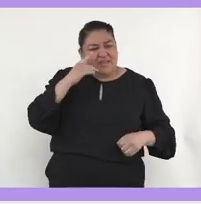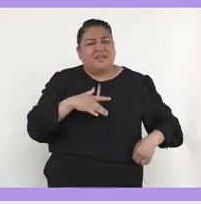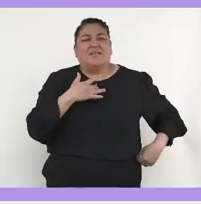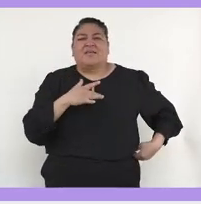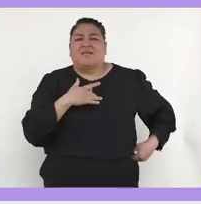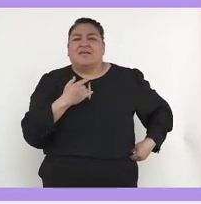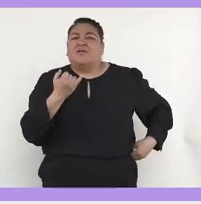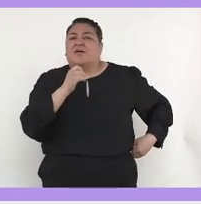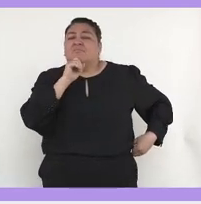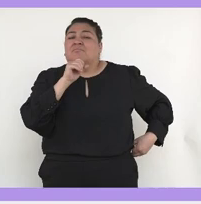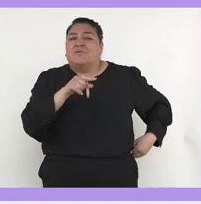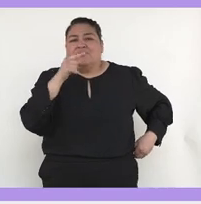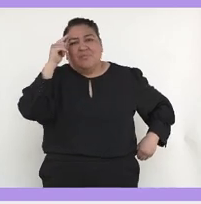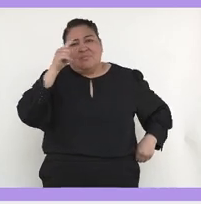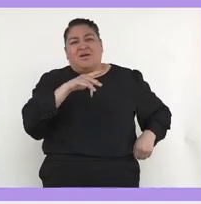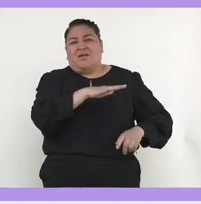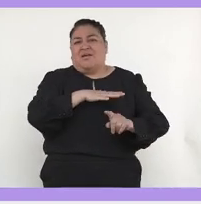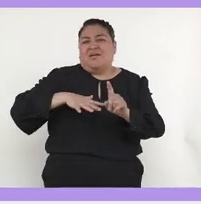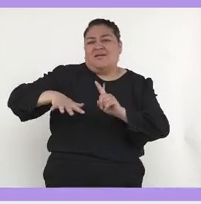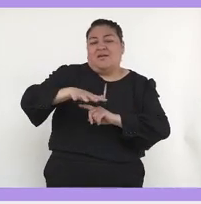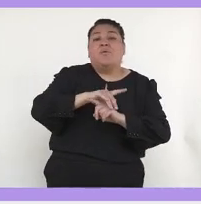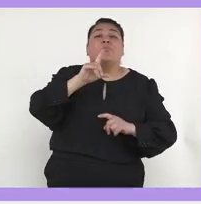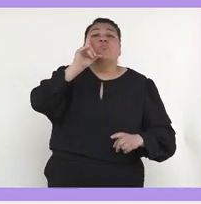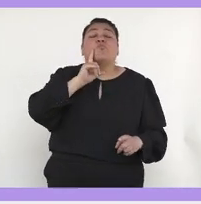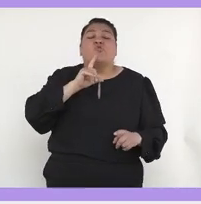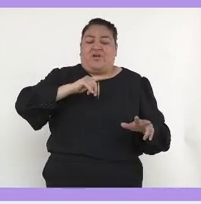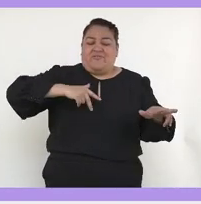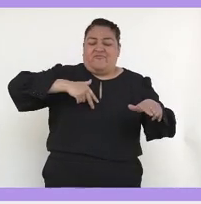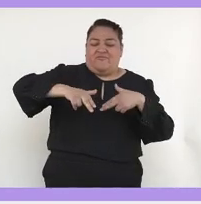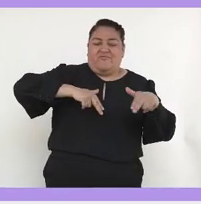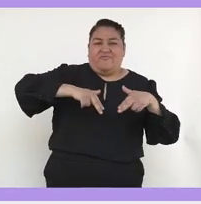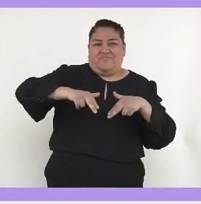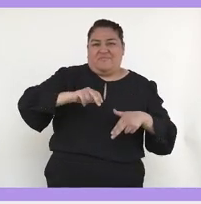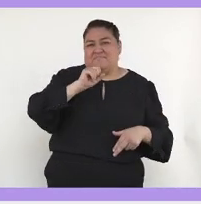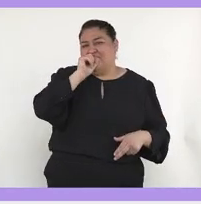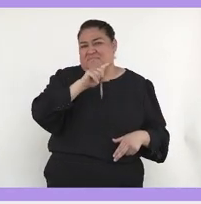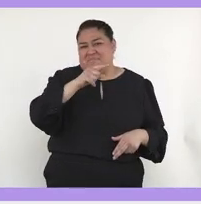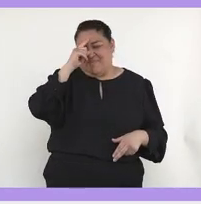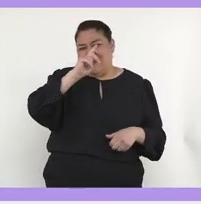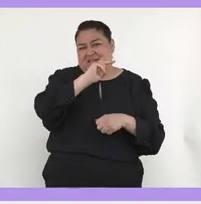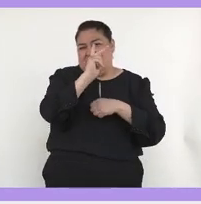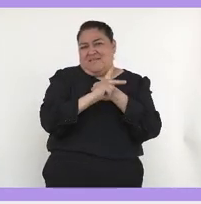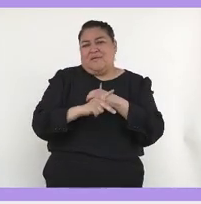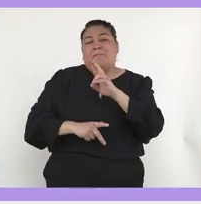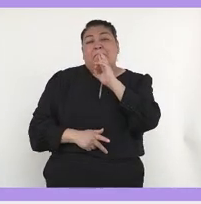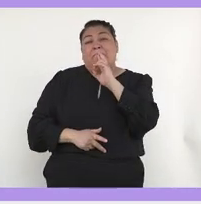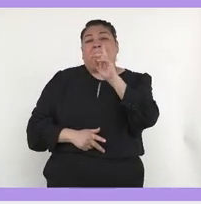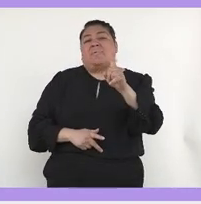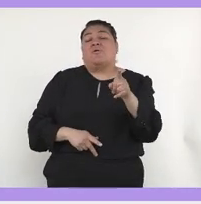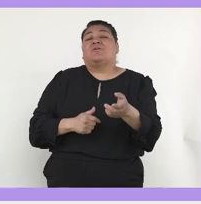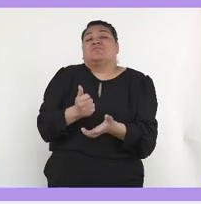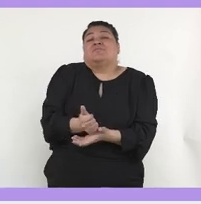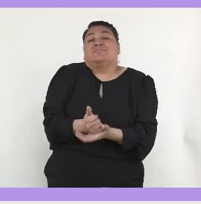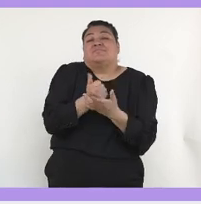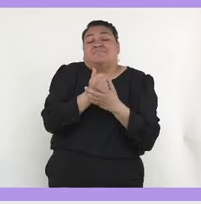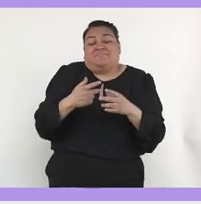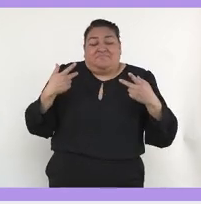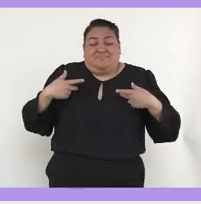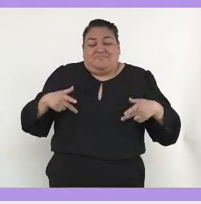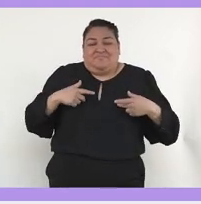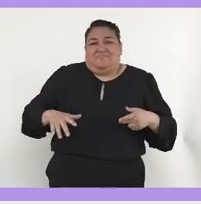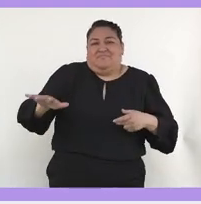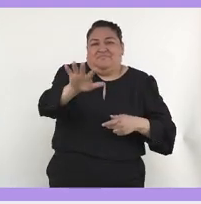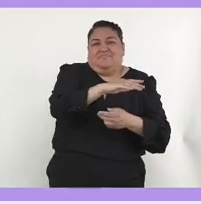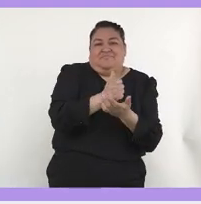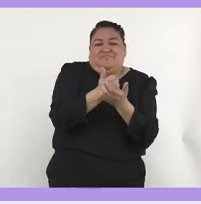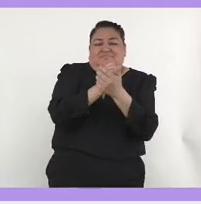importante en el entorno del fútbol femenil Pero al final el entorno de de generar un mejor país que creo Al final eso nos puede ayudar como sociedad muchas muchas